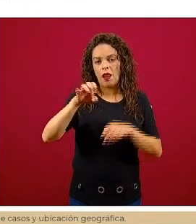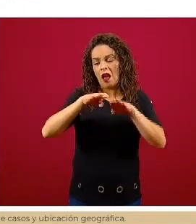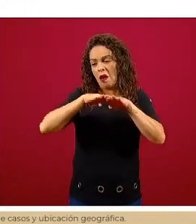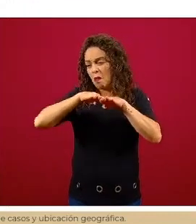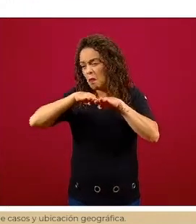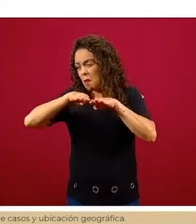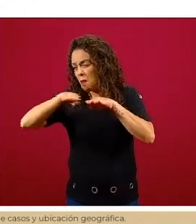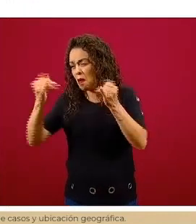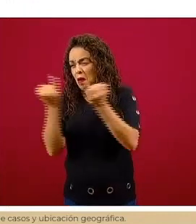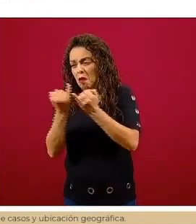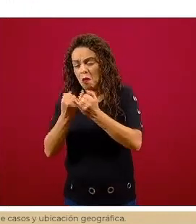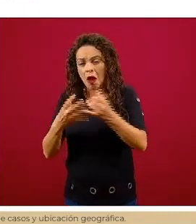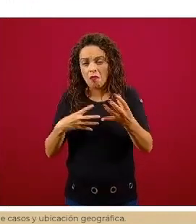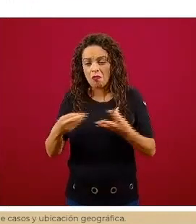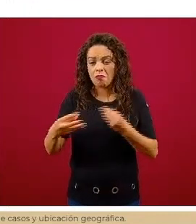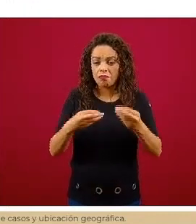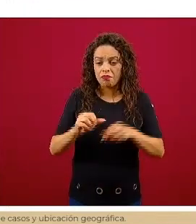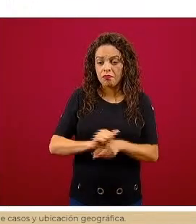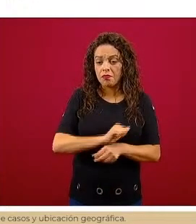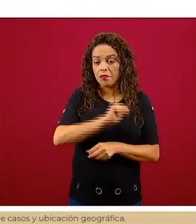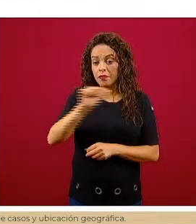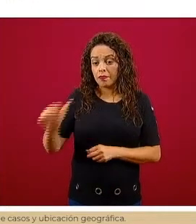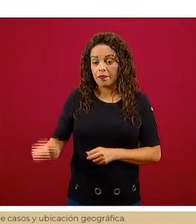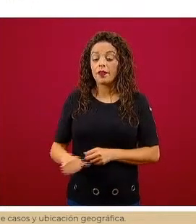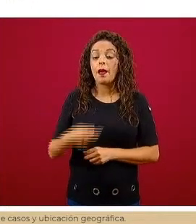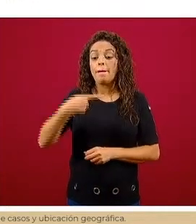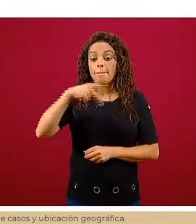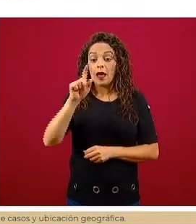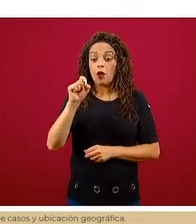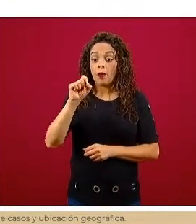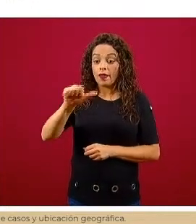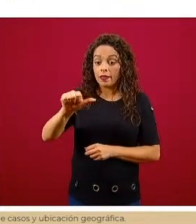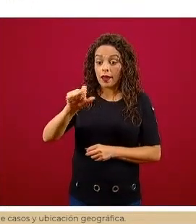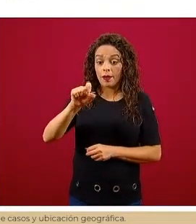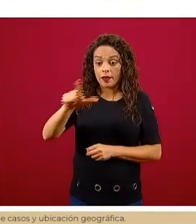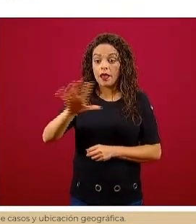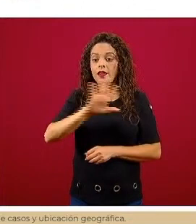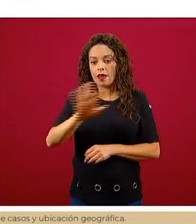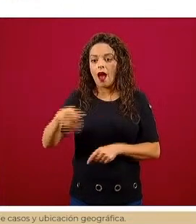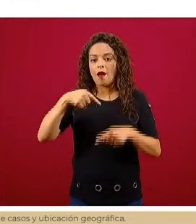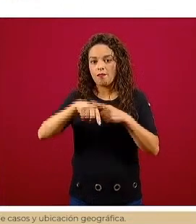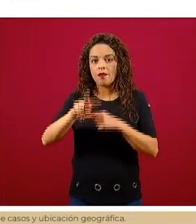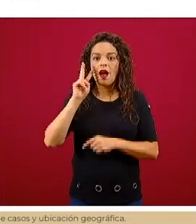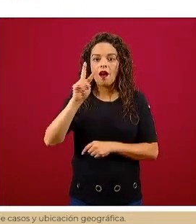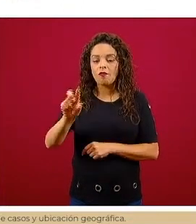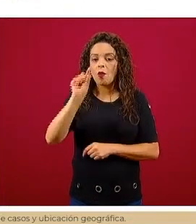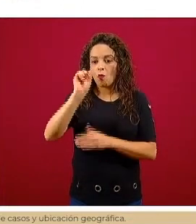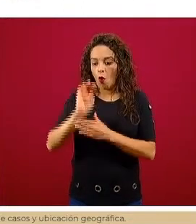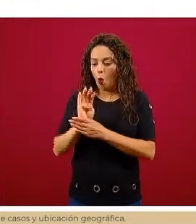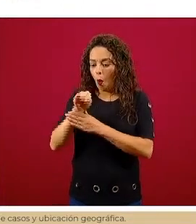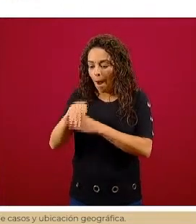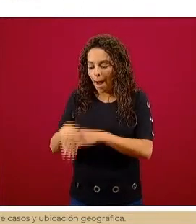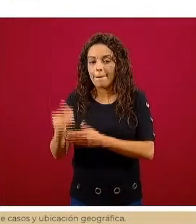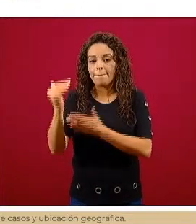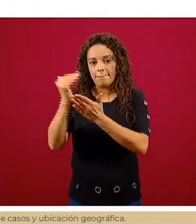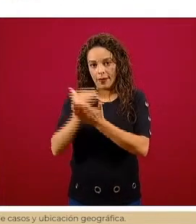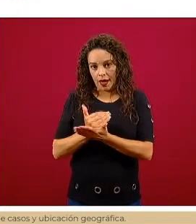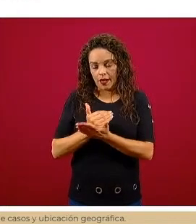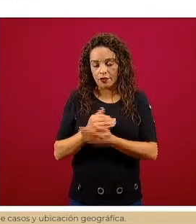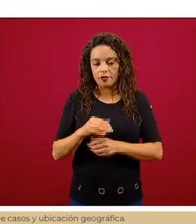la 26 en adelante se evidencia un descenso importante. Jiutepec fue un municipio que